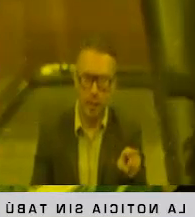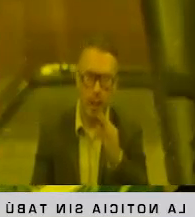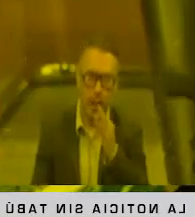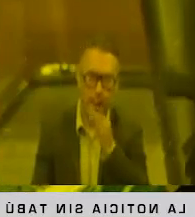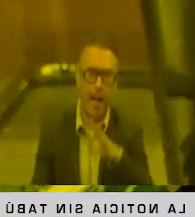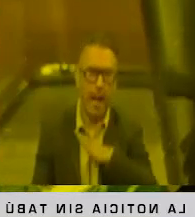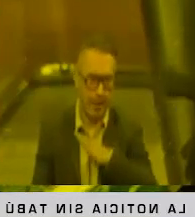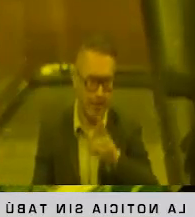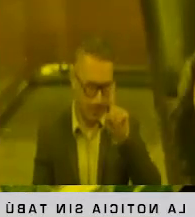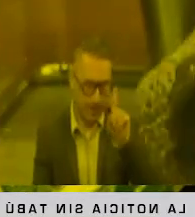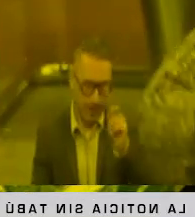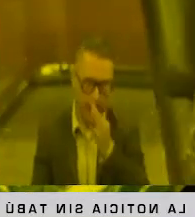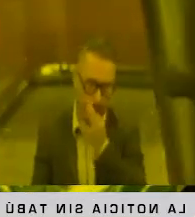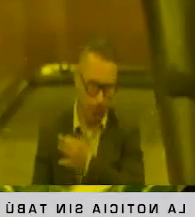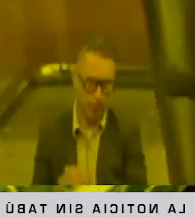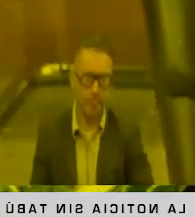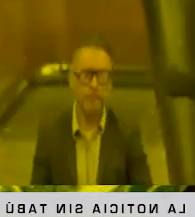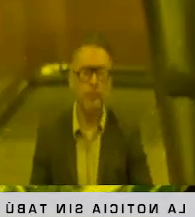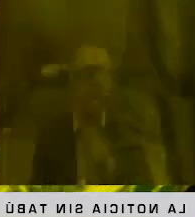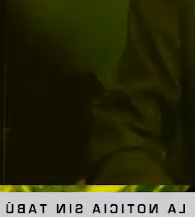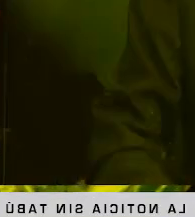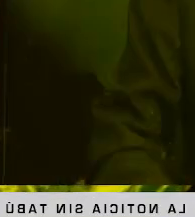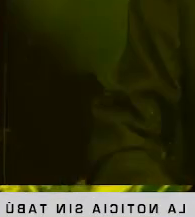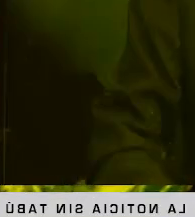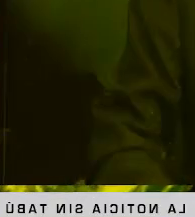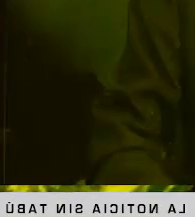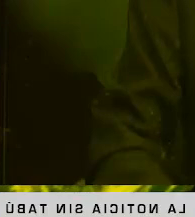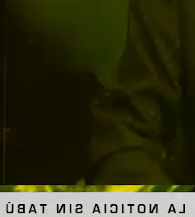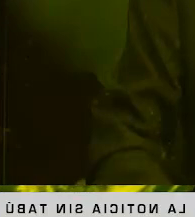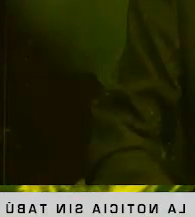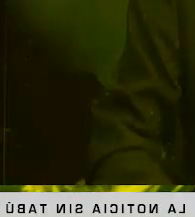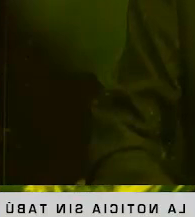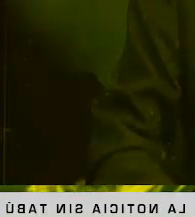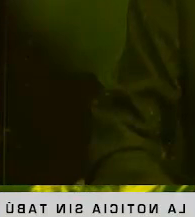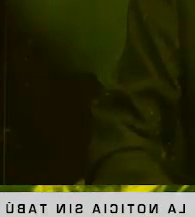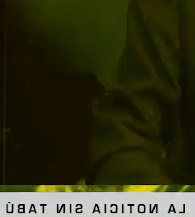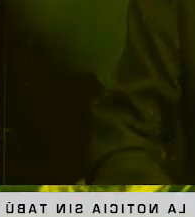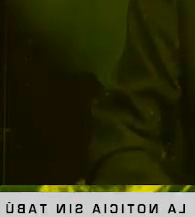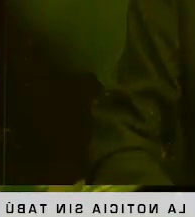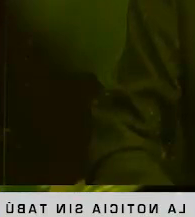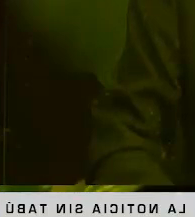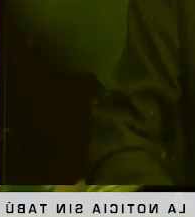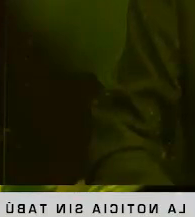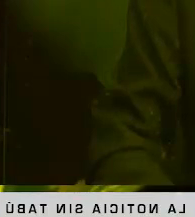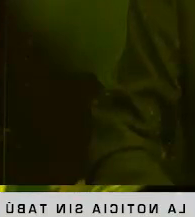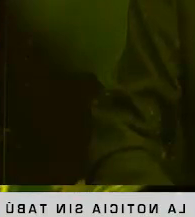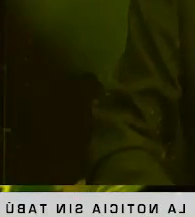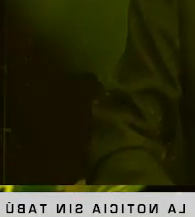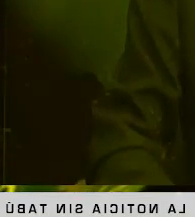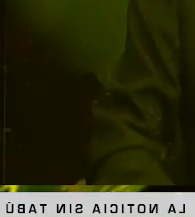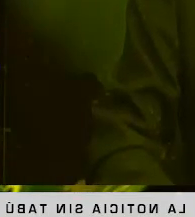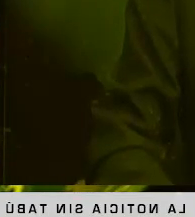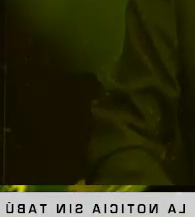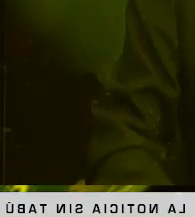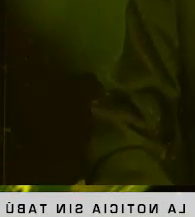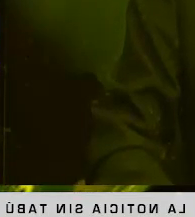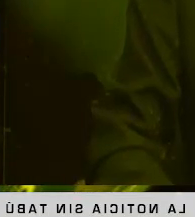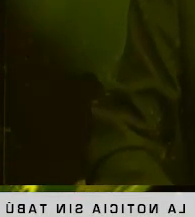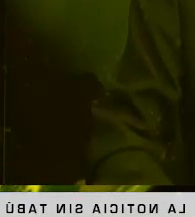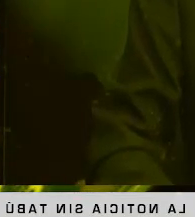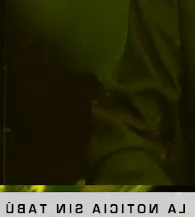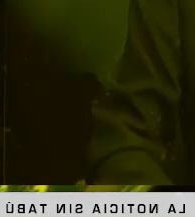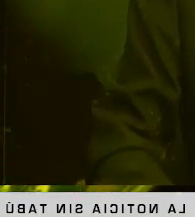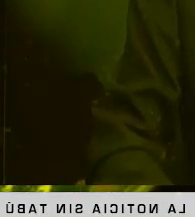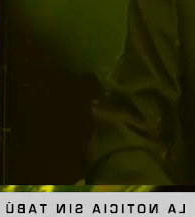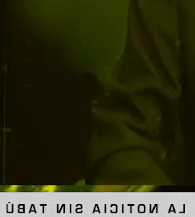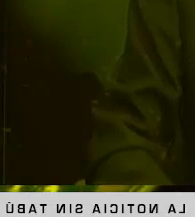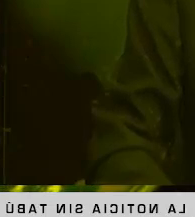electorales contrarios a usted desde luego eh dice que usted está usando los encargos de despacho y en el in están diciendo que se respiran Aires morenistas eh Me